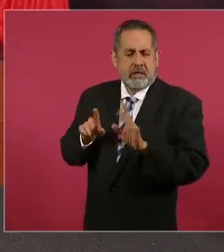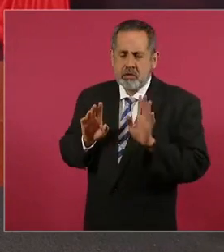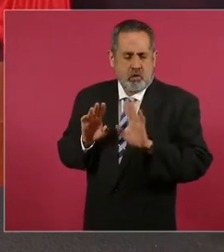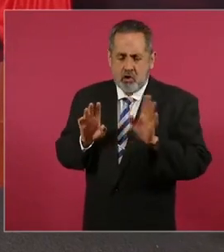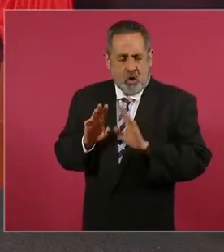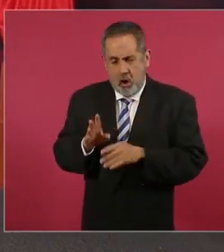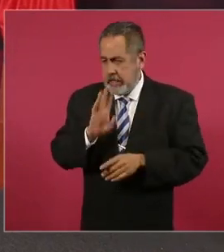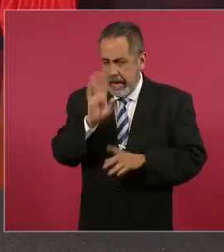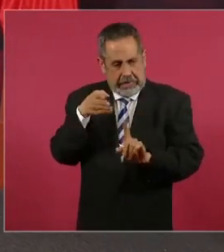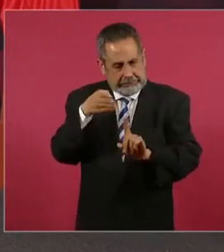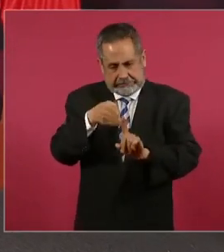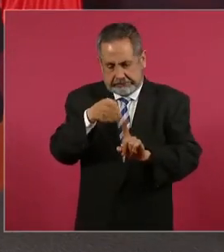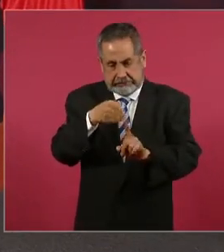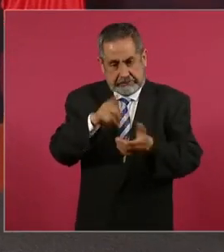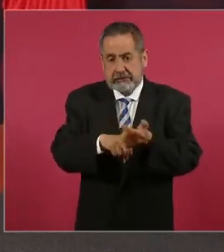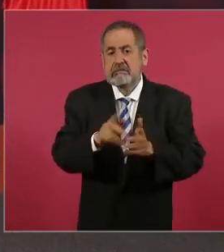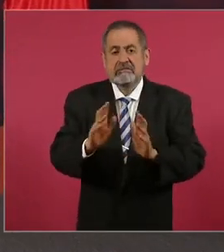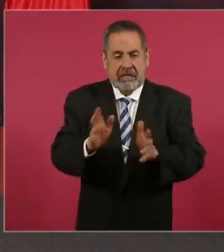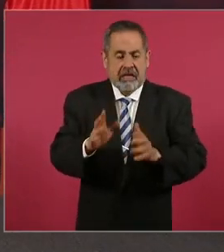particulares.